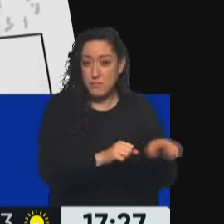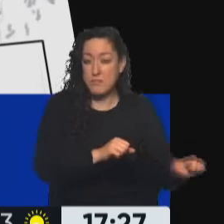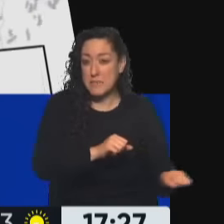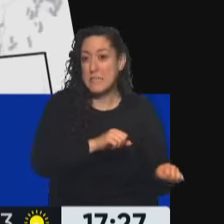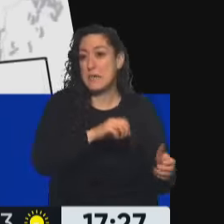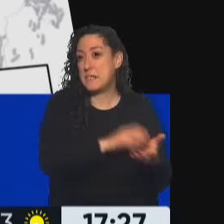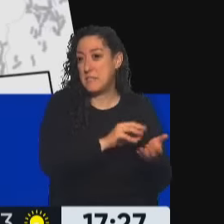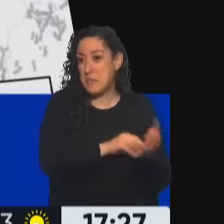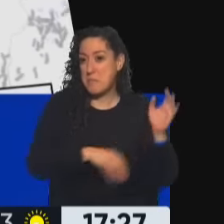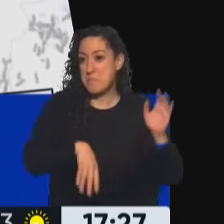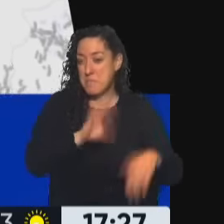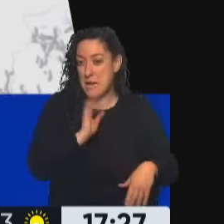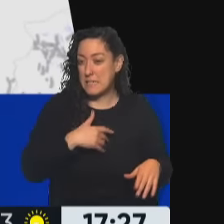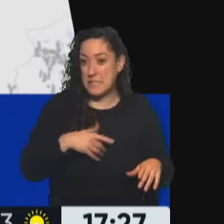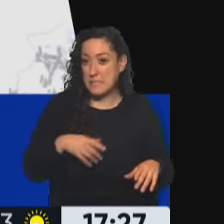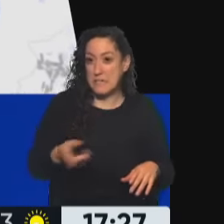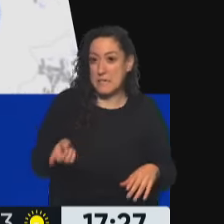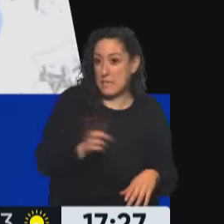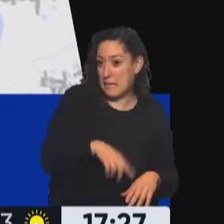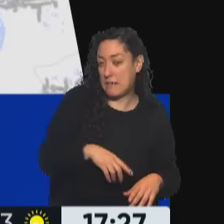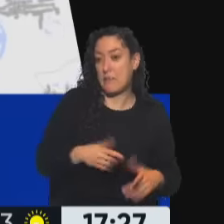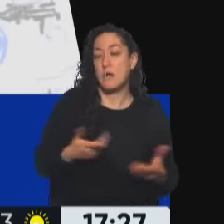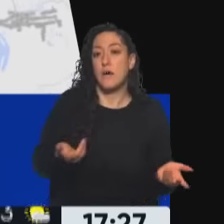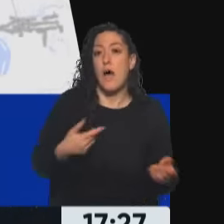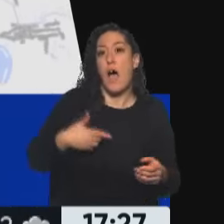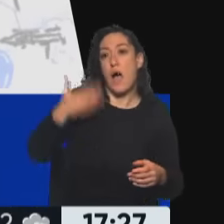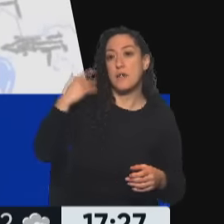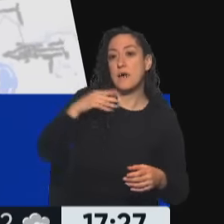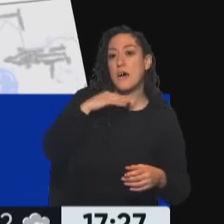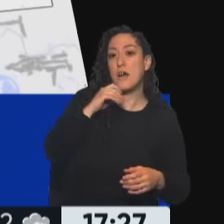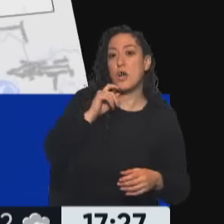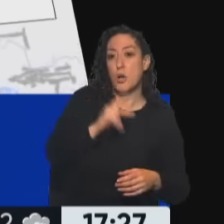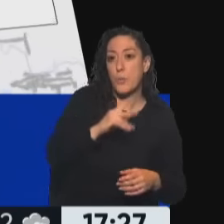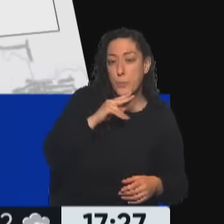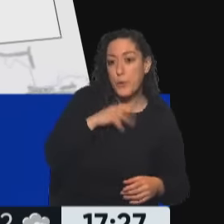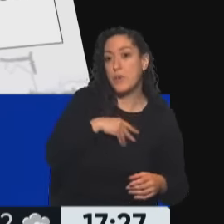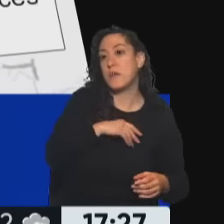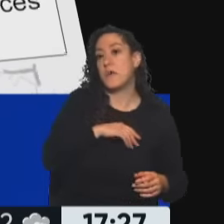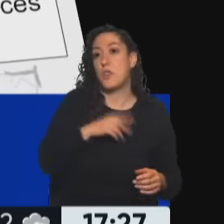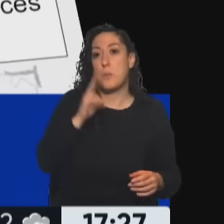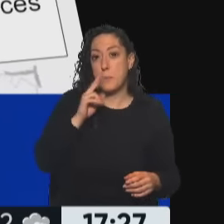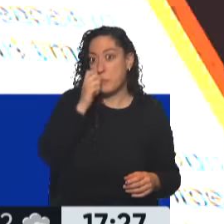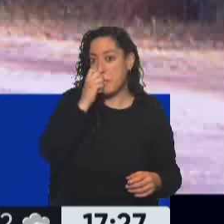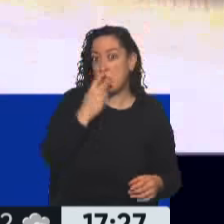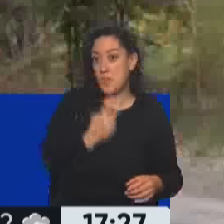de cualquiera de los dos bandos desde la ofensiva ucraniana en Kharkov a mediados de 2022.